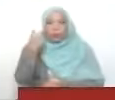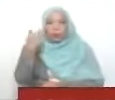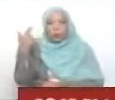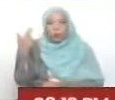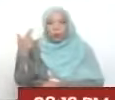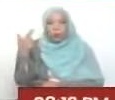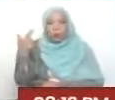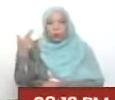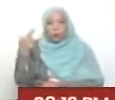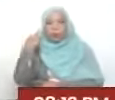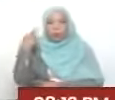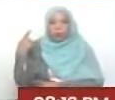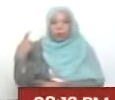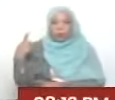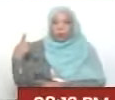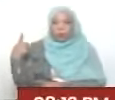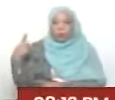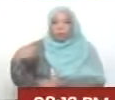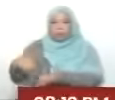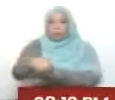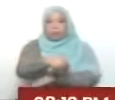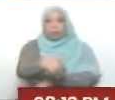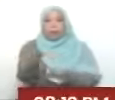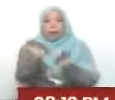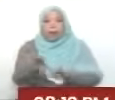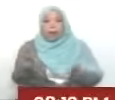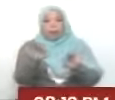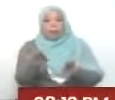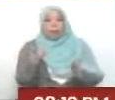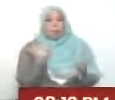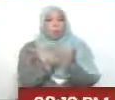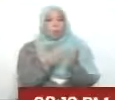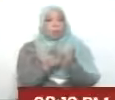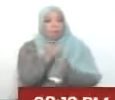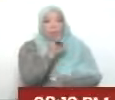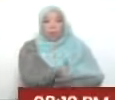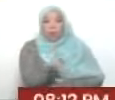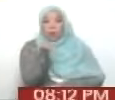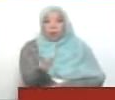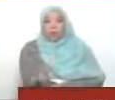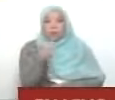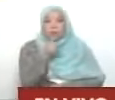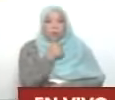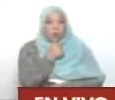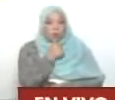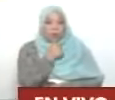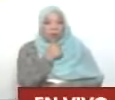a Daniel Ceballos en la calle. Porque en la calle no se ve.